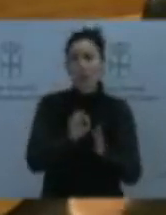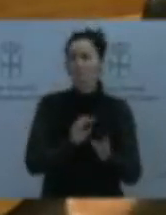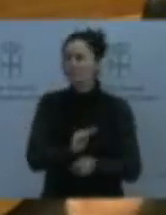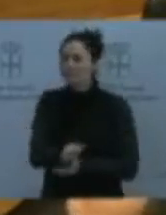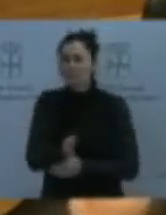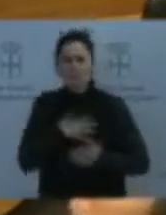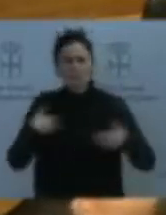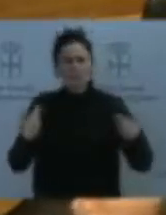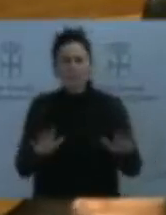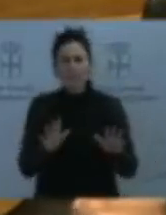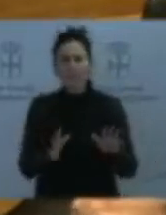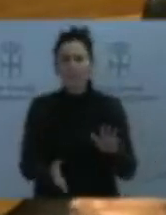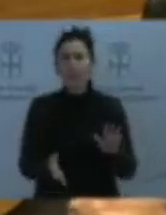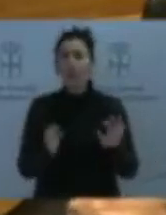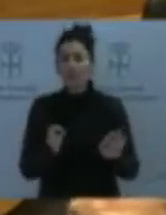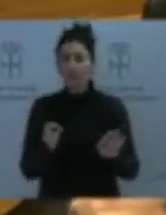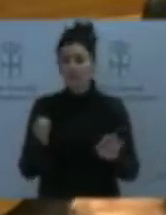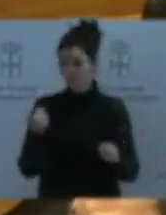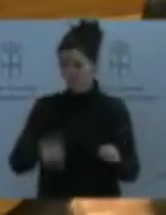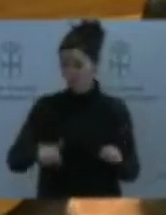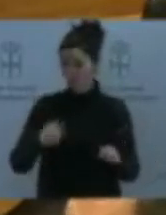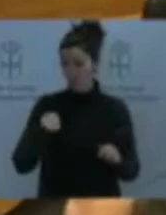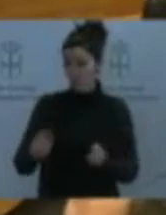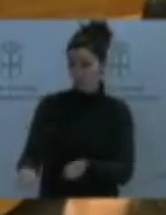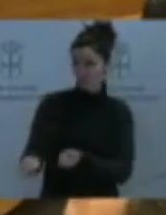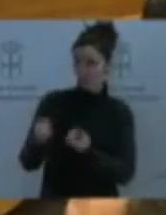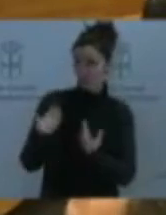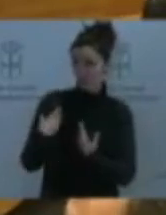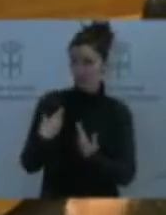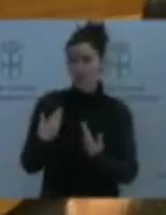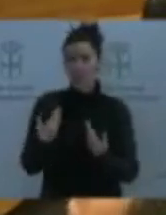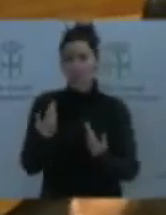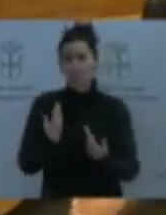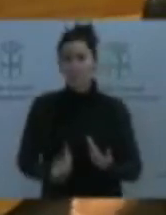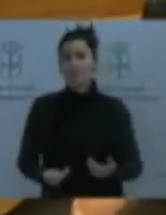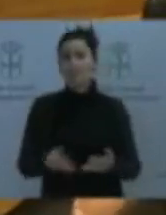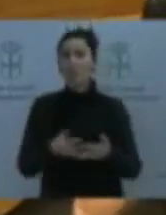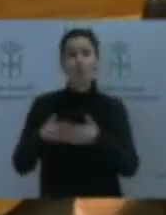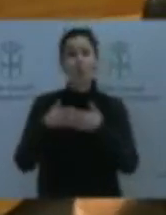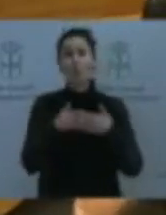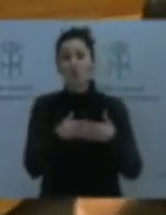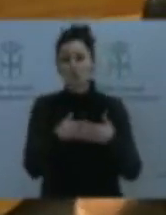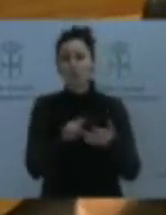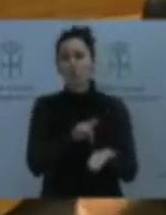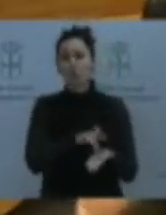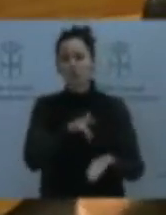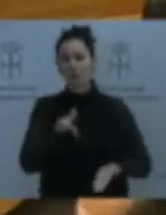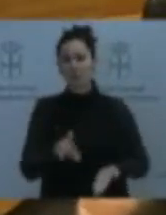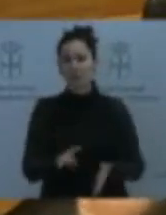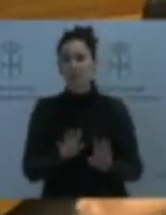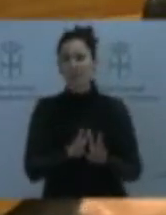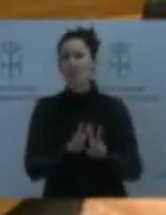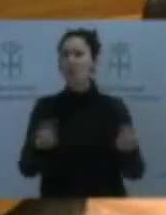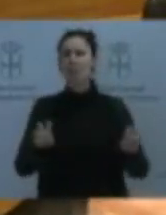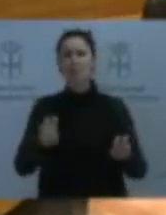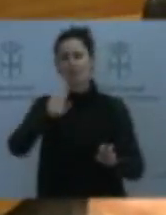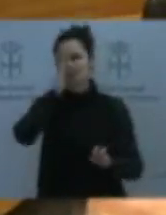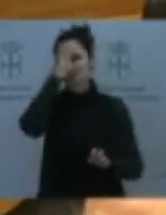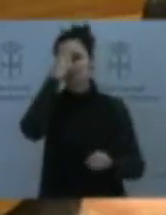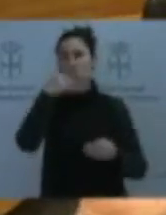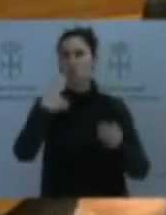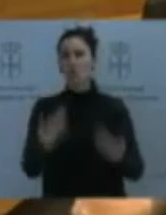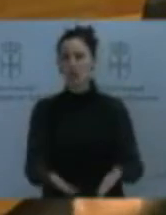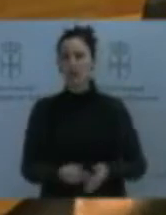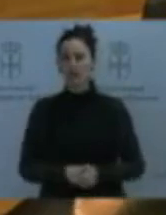una empresa en esa dirección en los Estados Unidos. Pero, en todo caso, el asunto crucial es el asunto financiero. Y las gestiones que yo haya